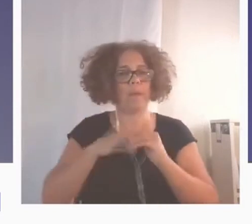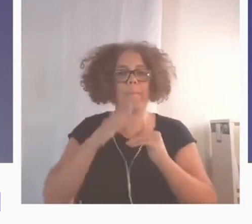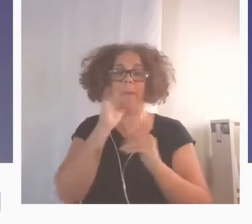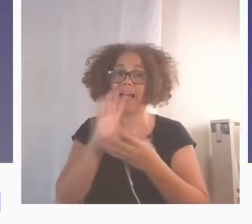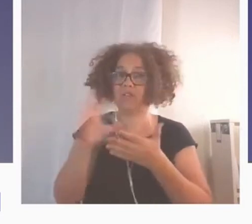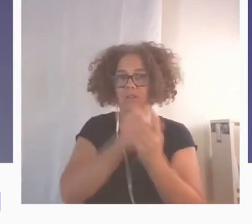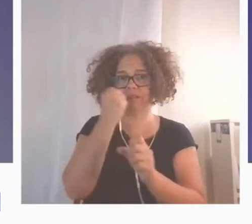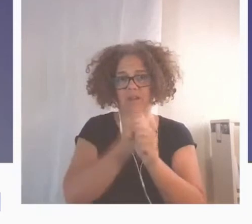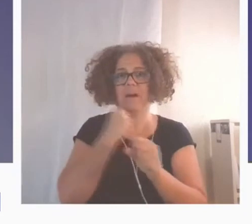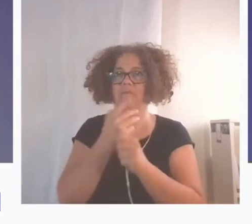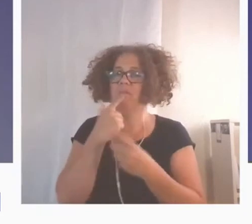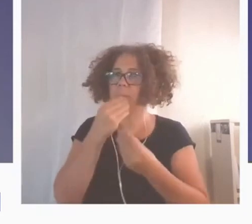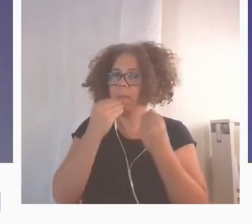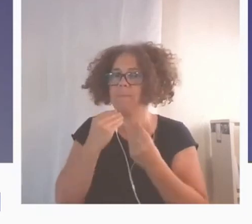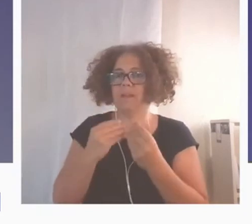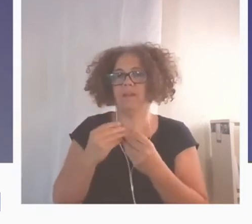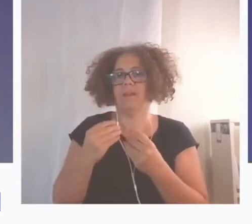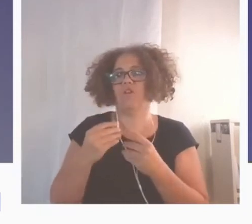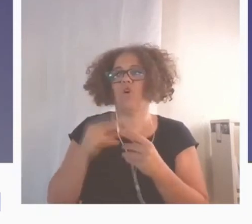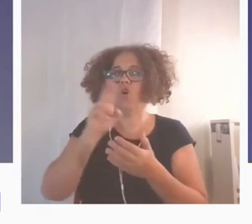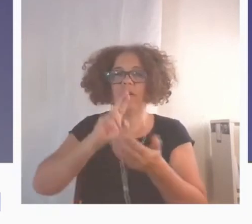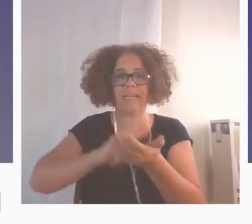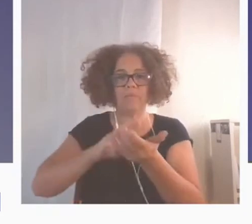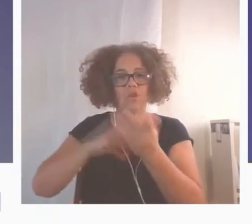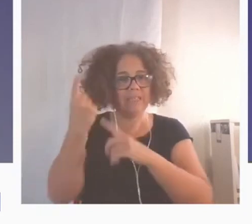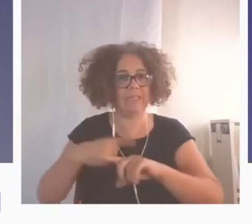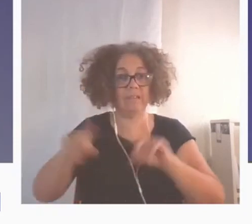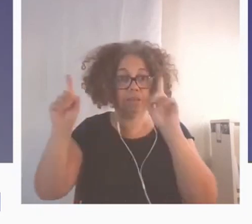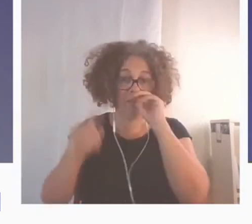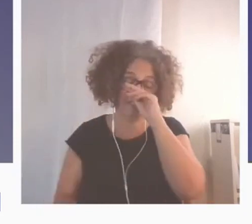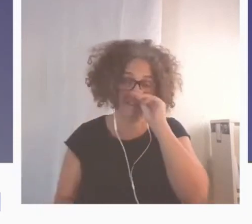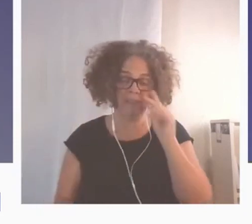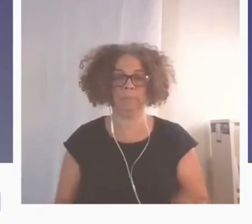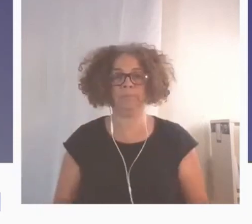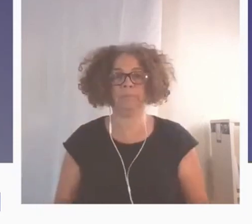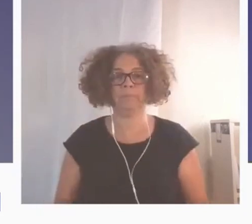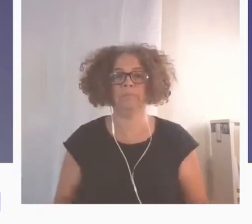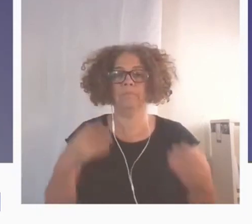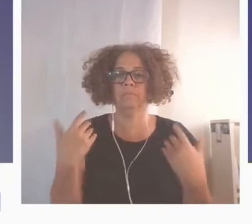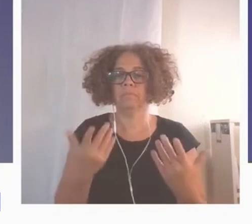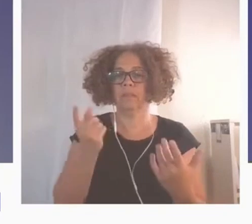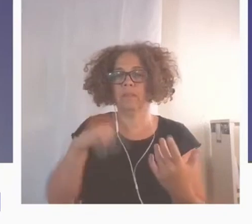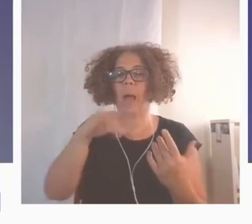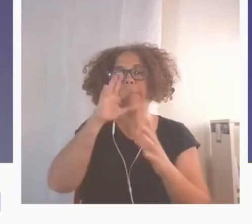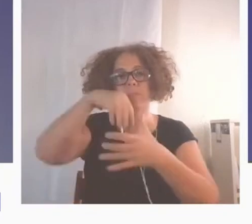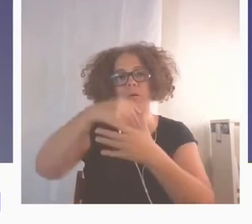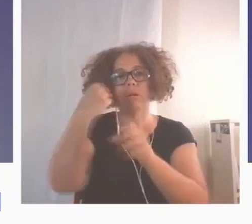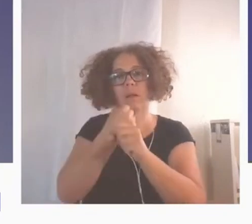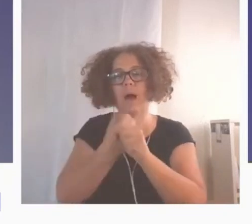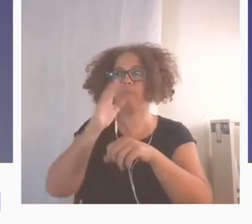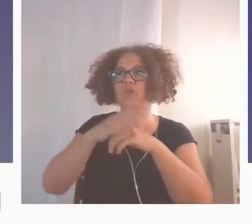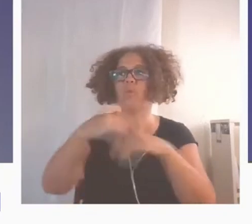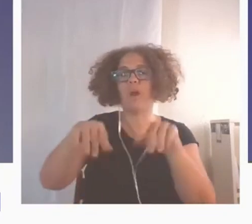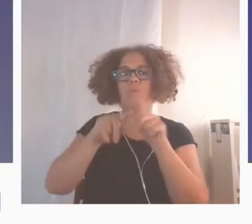diferentes velocidades y en diferentes ritmos. Dentro del área de trabajo con entidades, bueno, pues trabajamos también en una